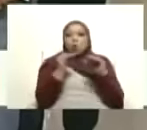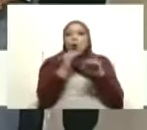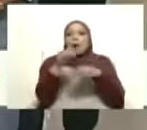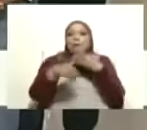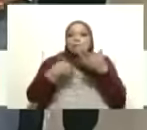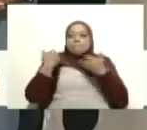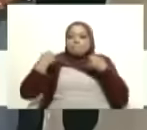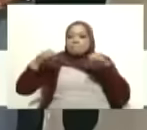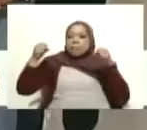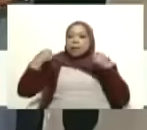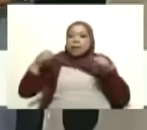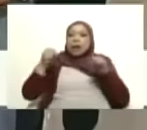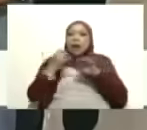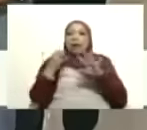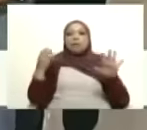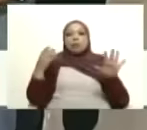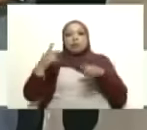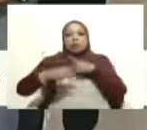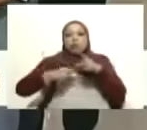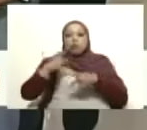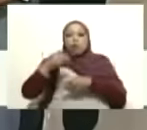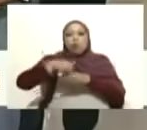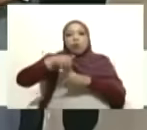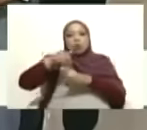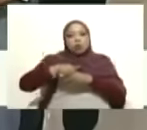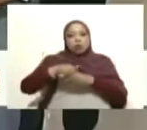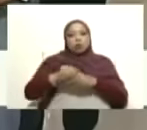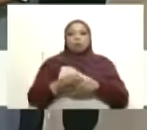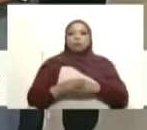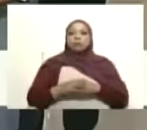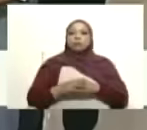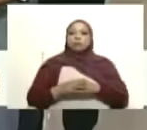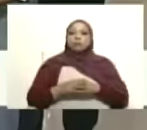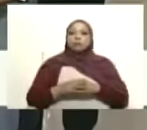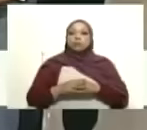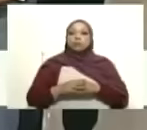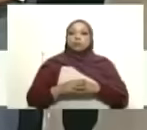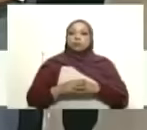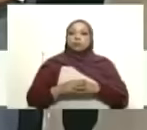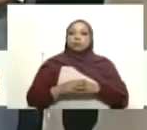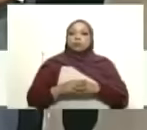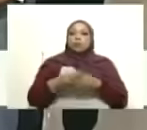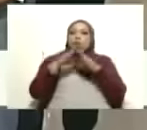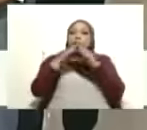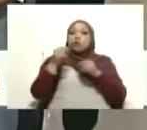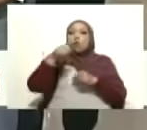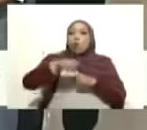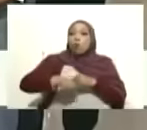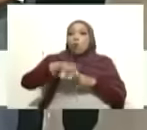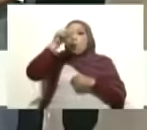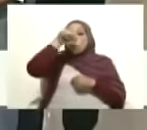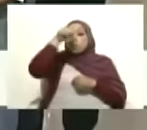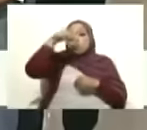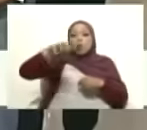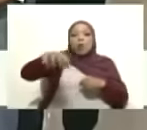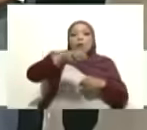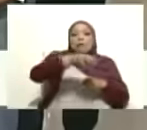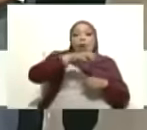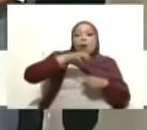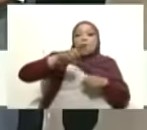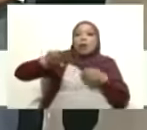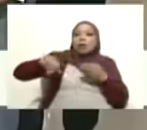ejercicio de este proceso electoral vimos todo a nivel